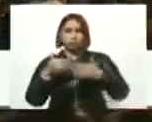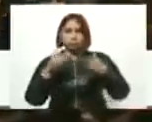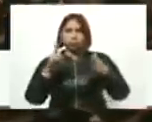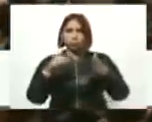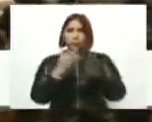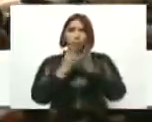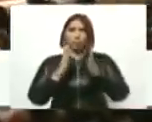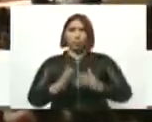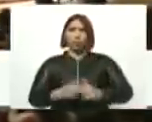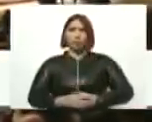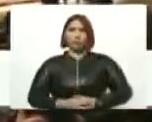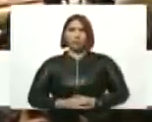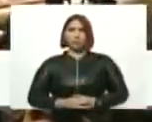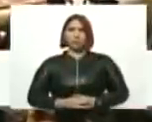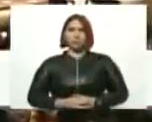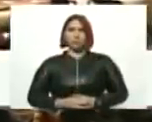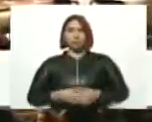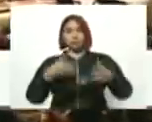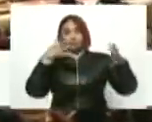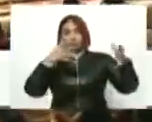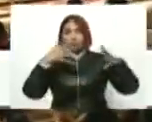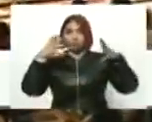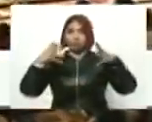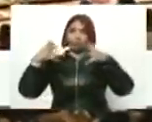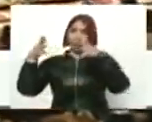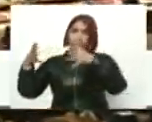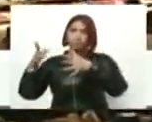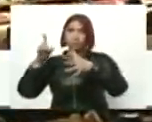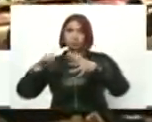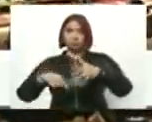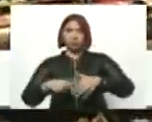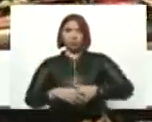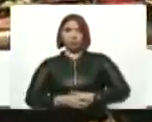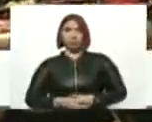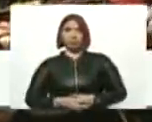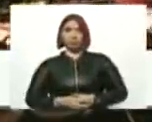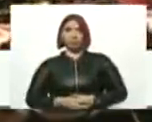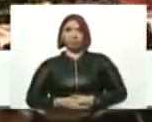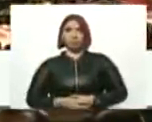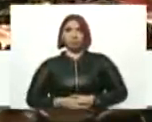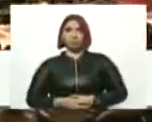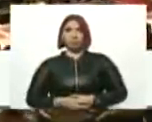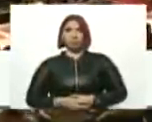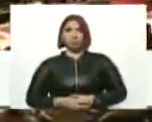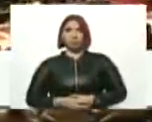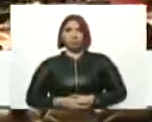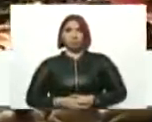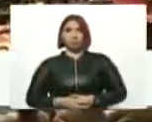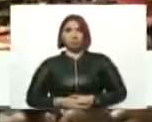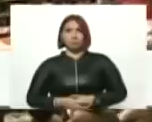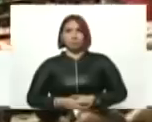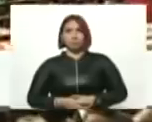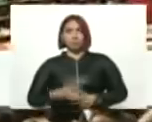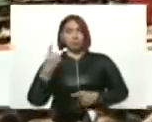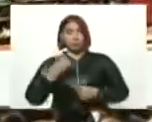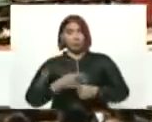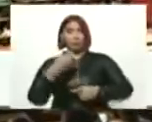escuela de formación. Estuvo Jesús con el gobernador. Bueno, eso hay que